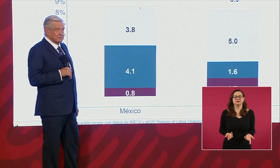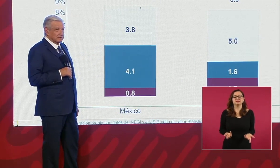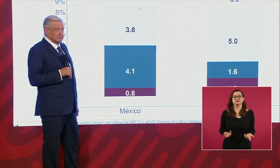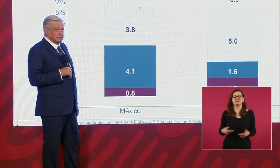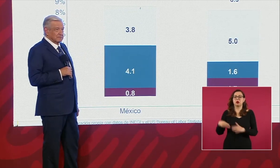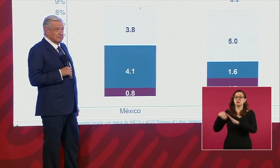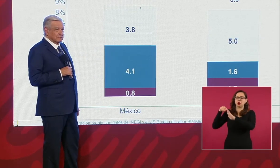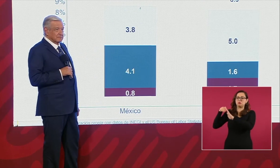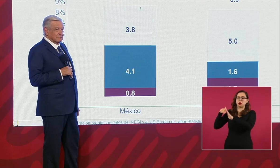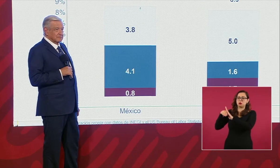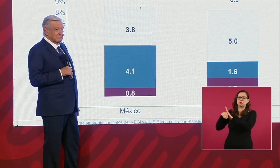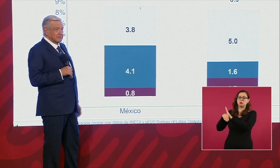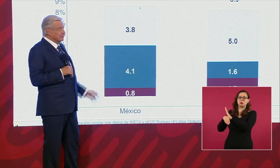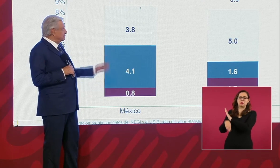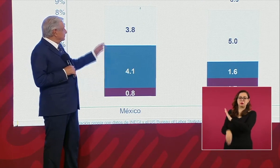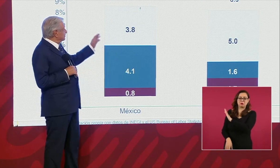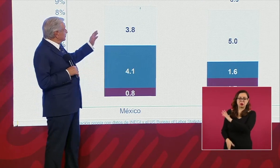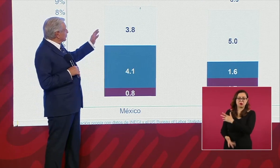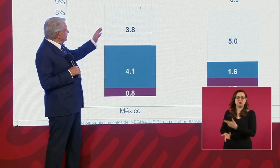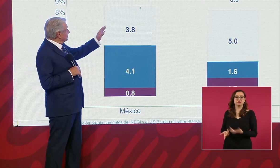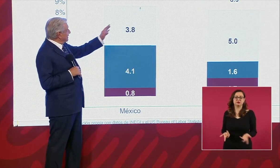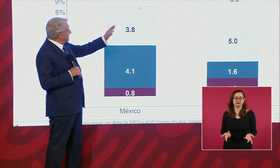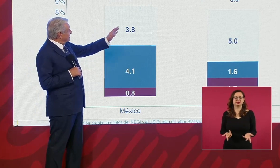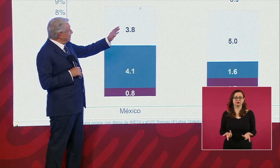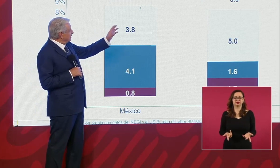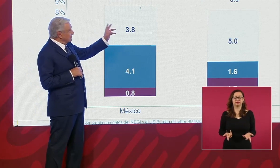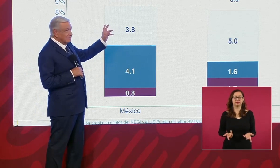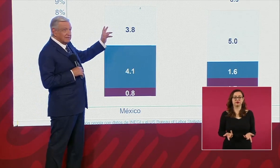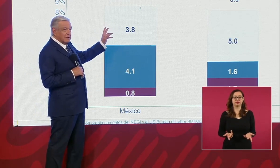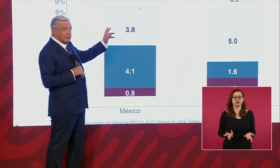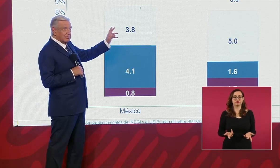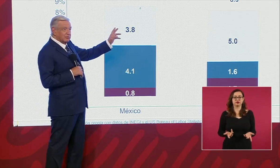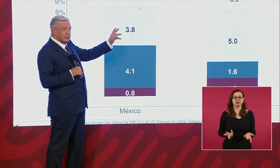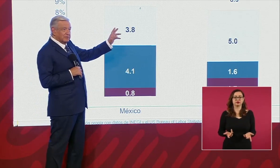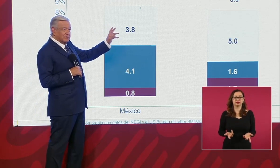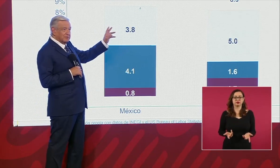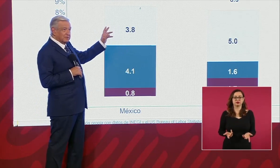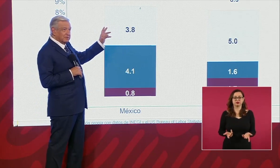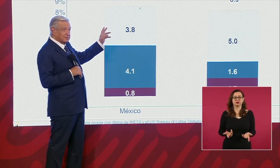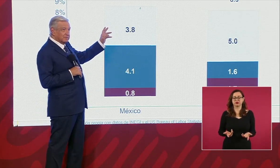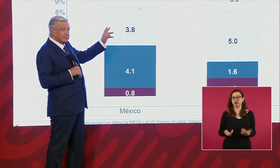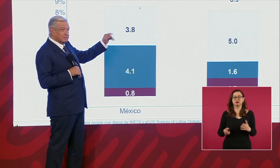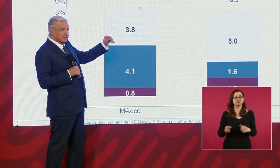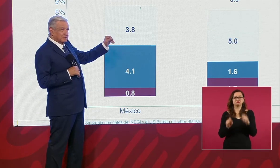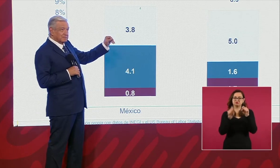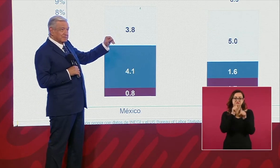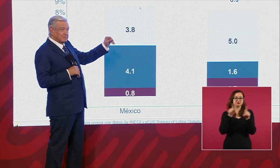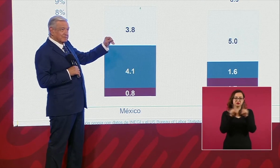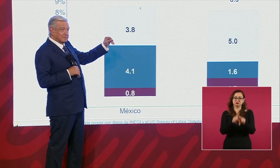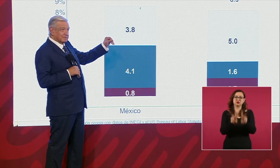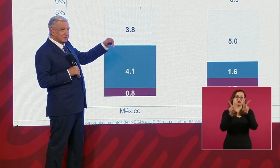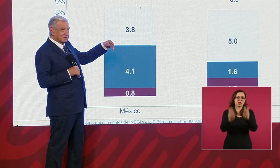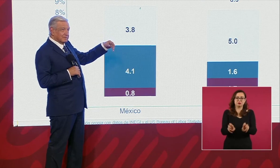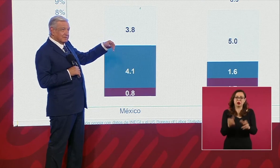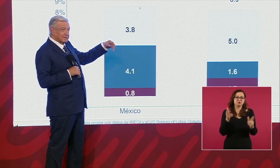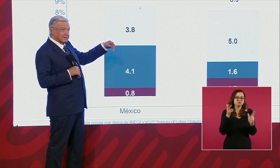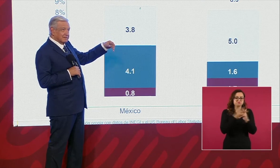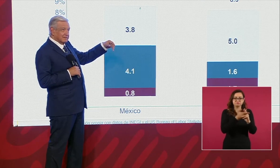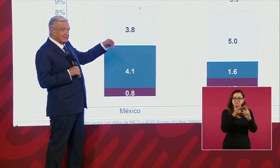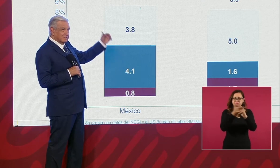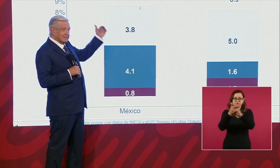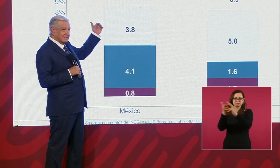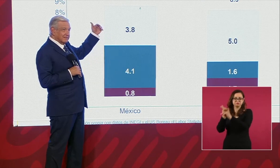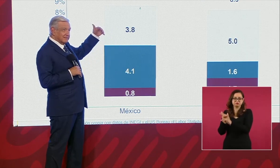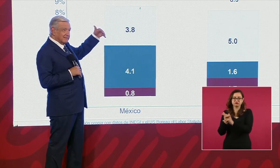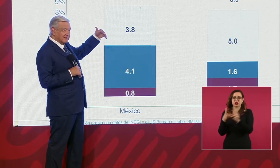usuarios permanentes y que la información llega, la misma que le llega a la persona oyente en Oaxaca,